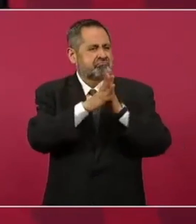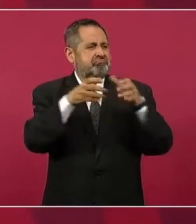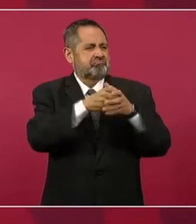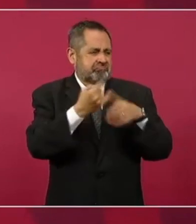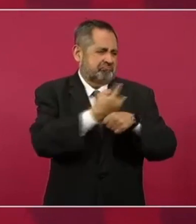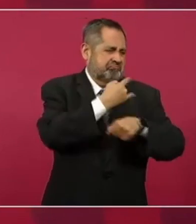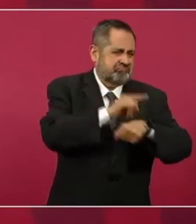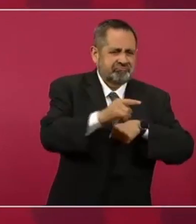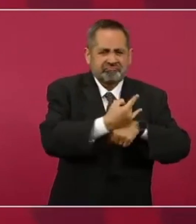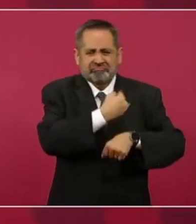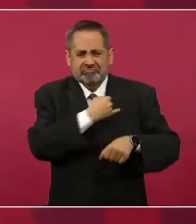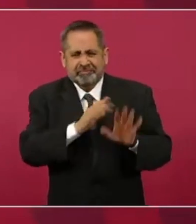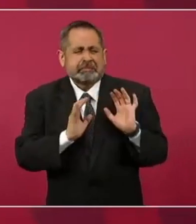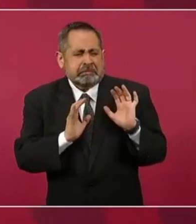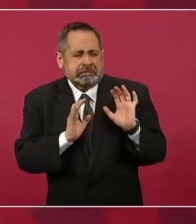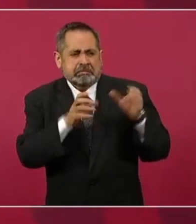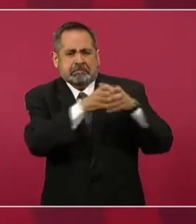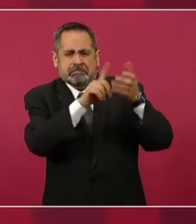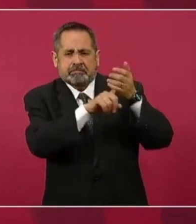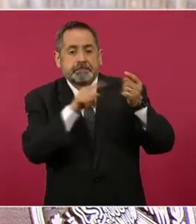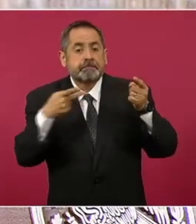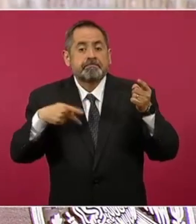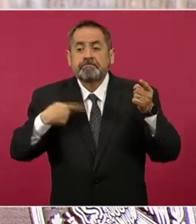con los potentados,